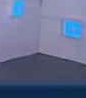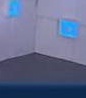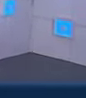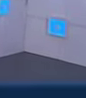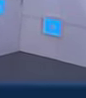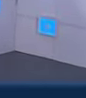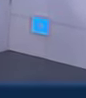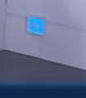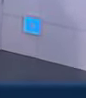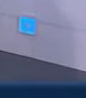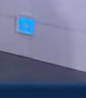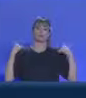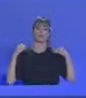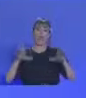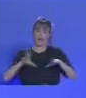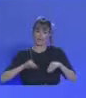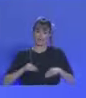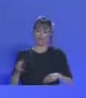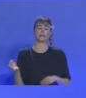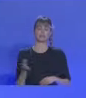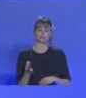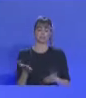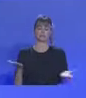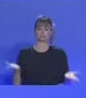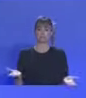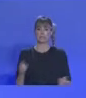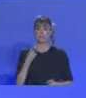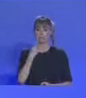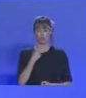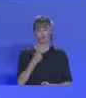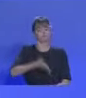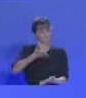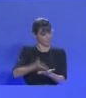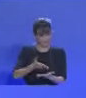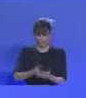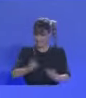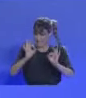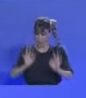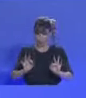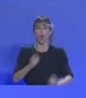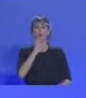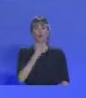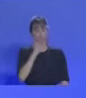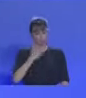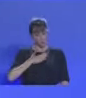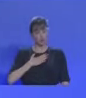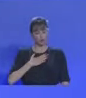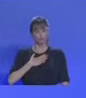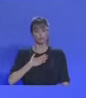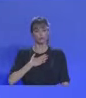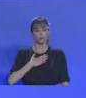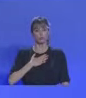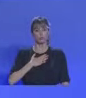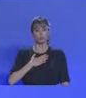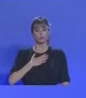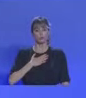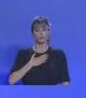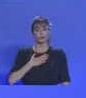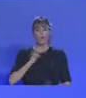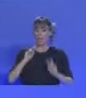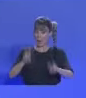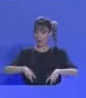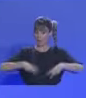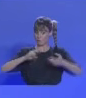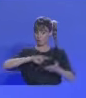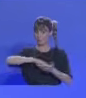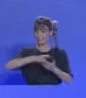Mira. Les aseguro, les garantizo, me comprometo a que la reforma del sistema